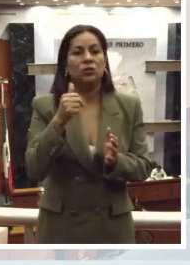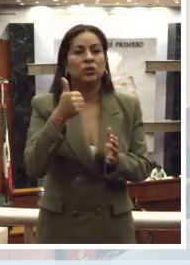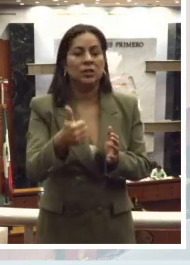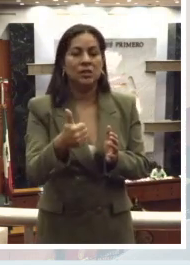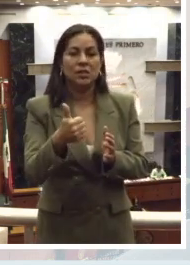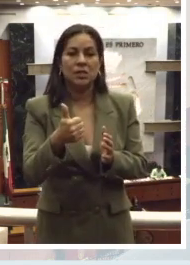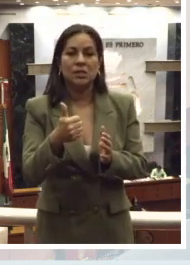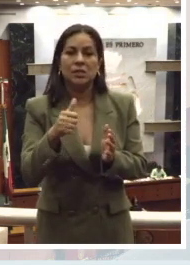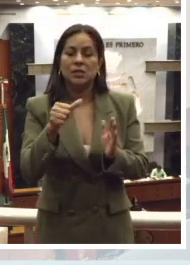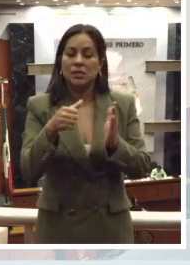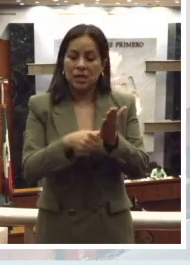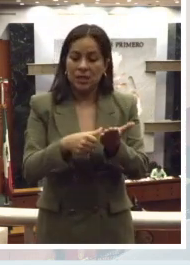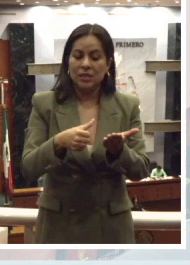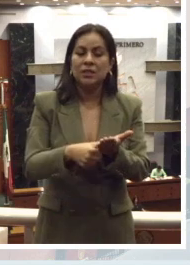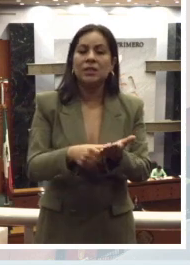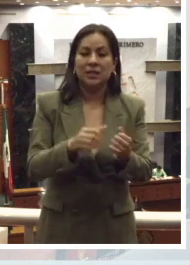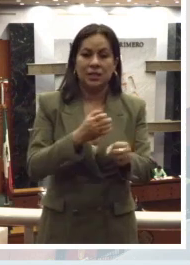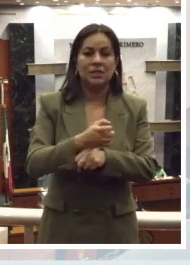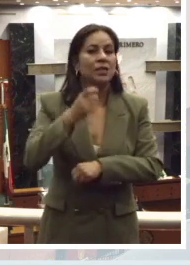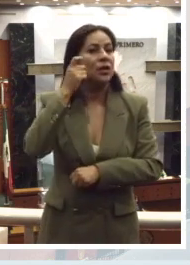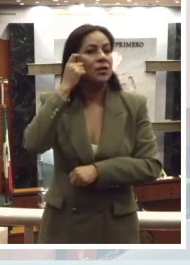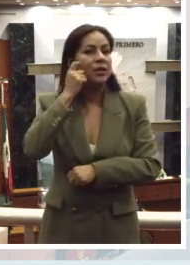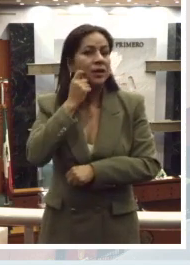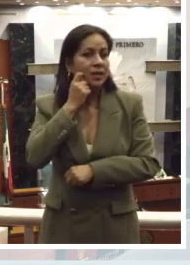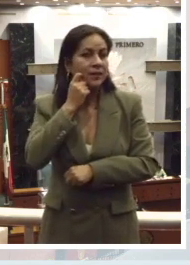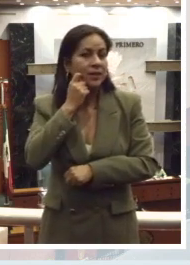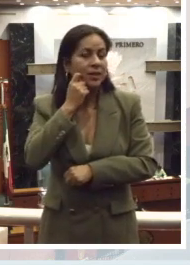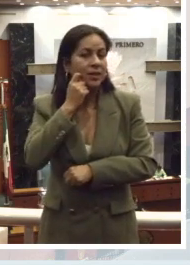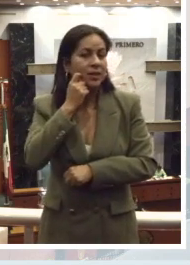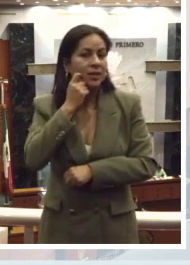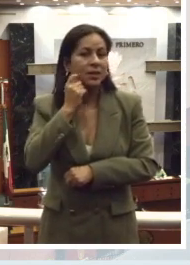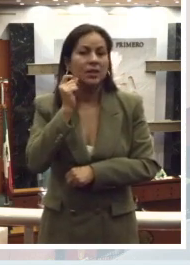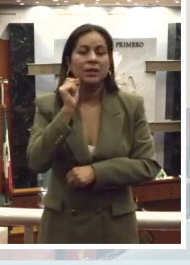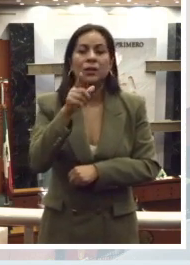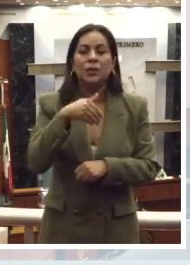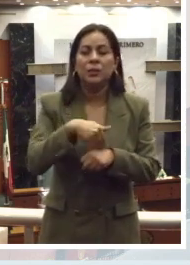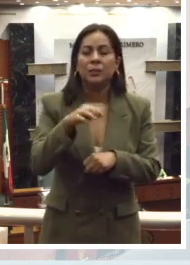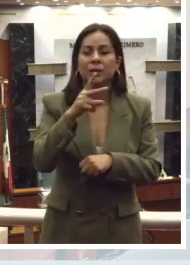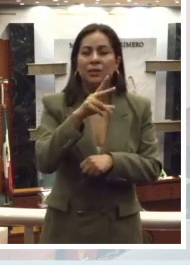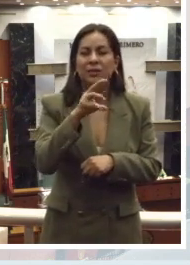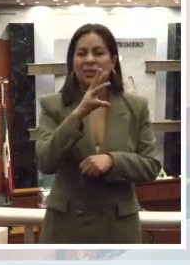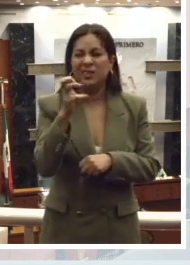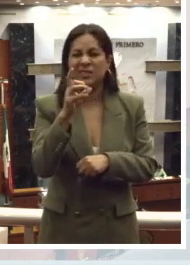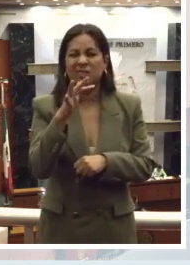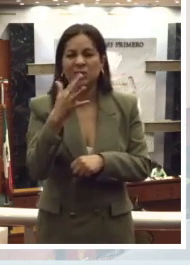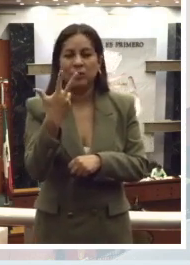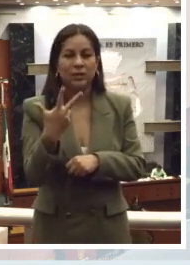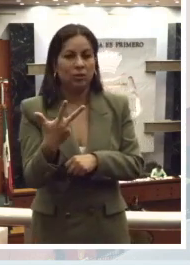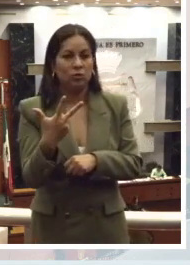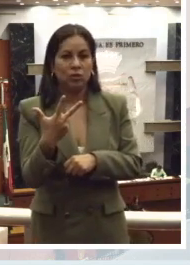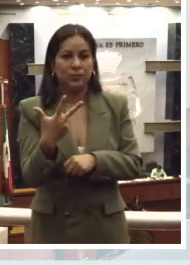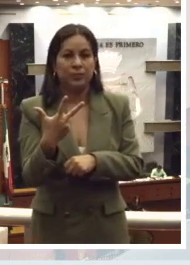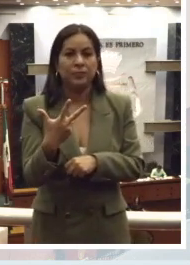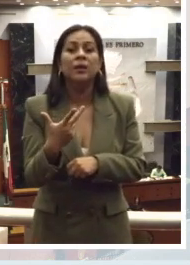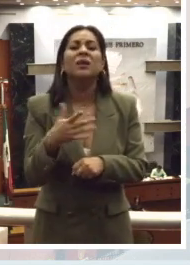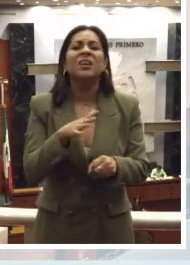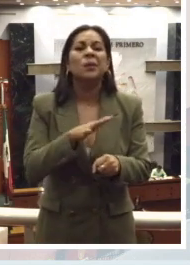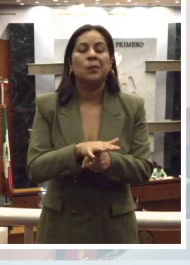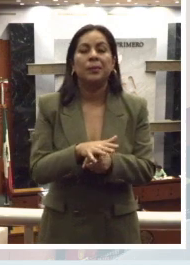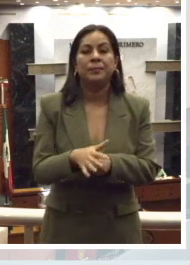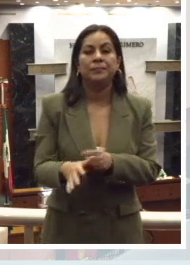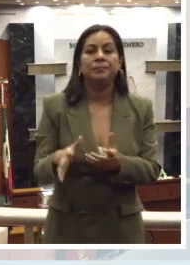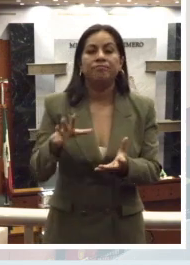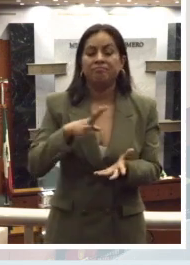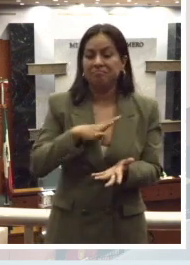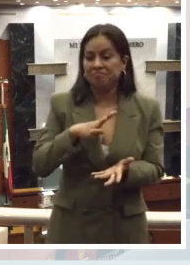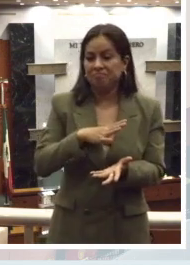2386 del Código Civil del Estado Libre y Soberano de Guerrero, número 358, en el cual